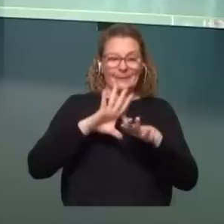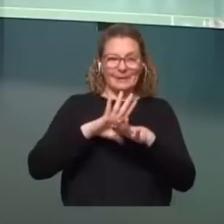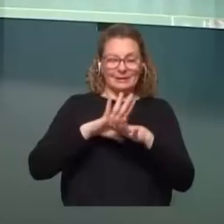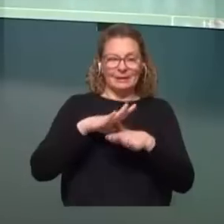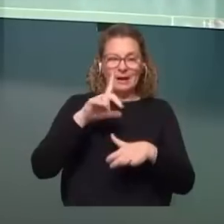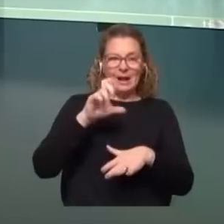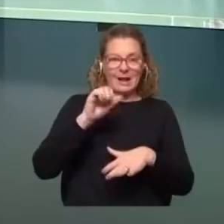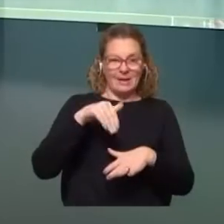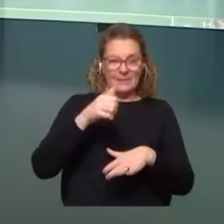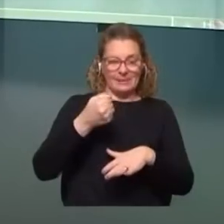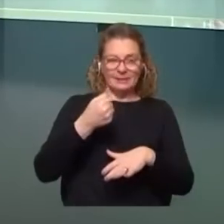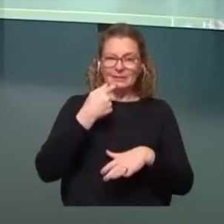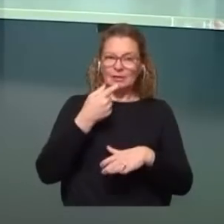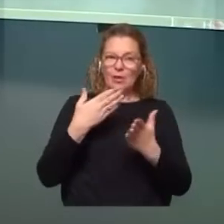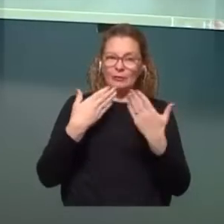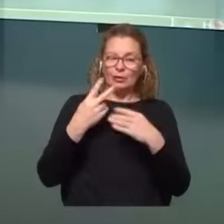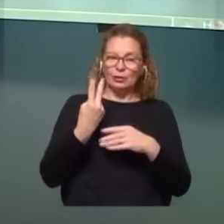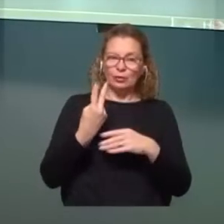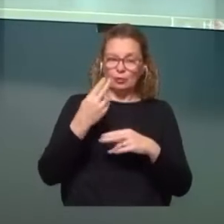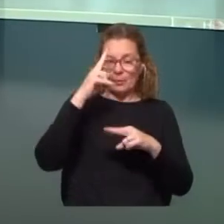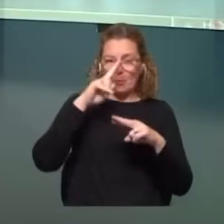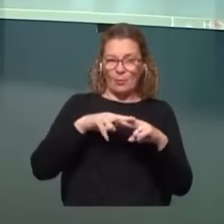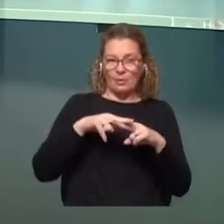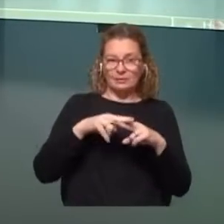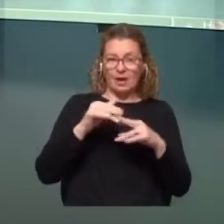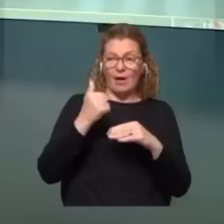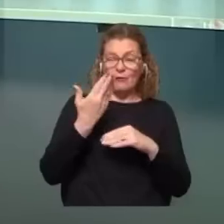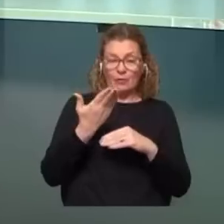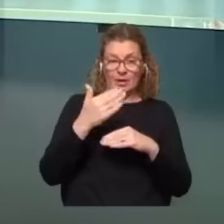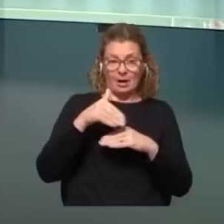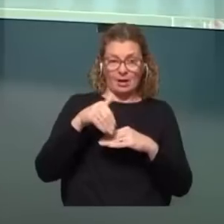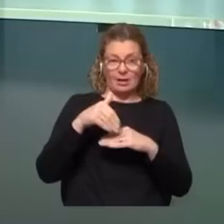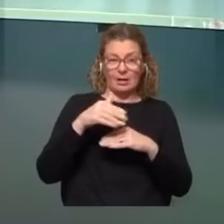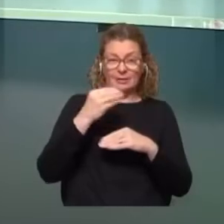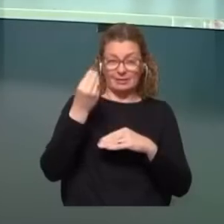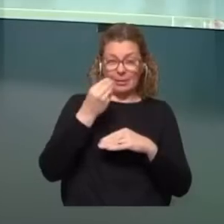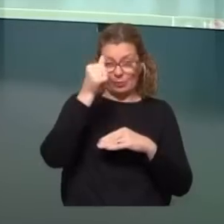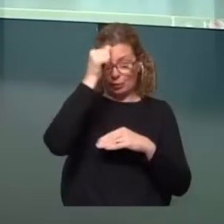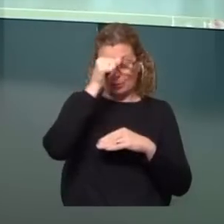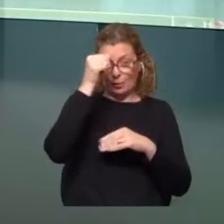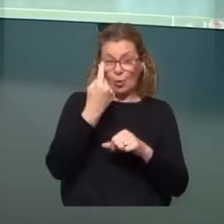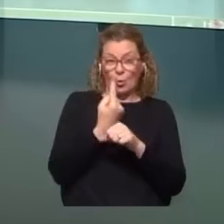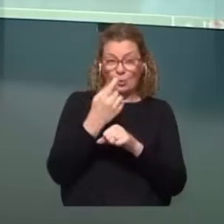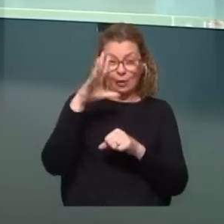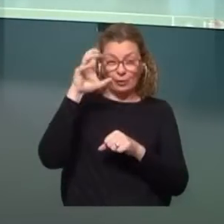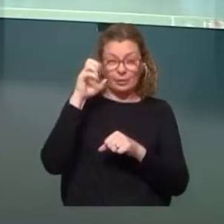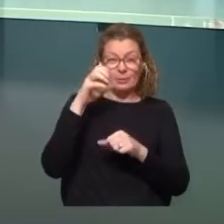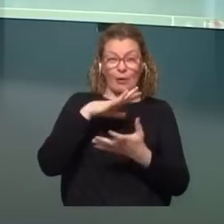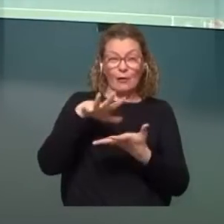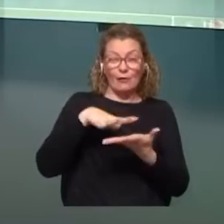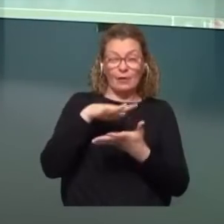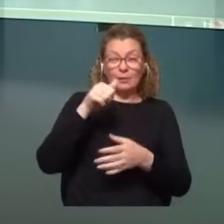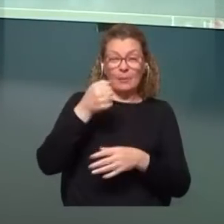Martín lema se refirió a los dos casos de fallecimientos a la intemperie que se produjeron el fin de semana uno recordemos en el barrio